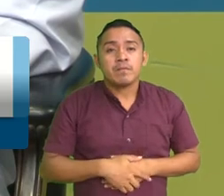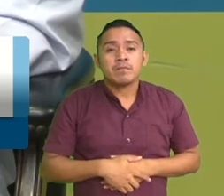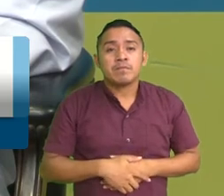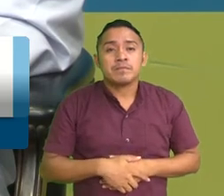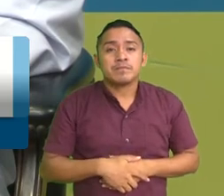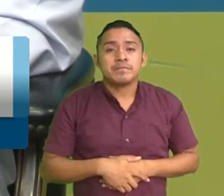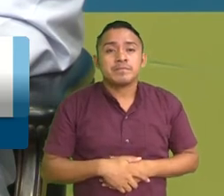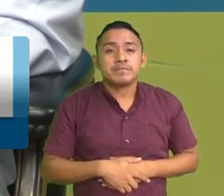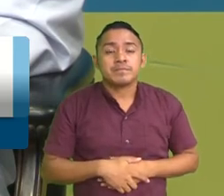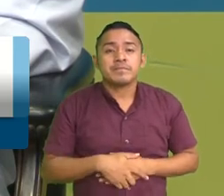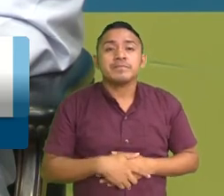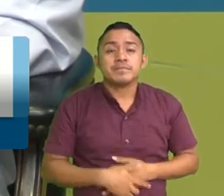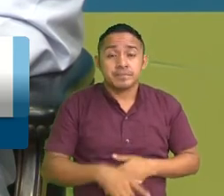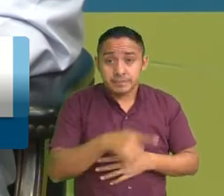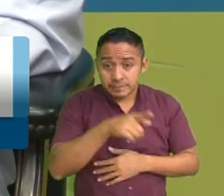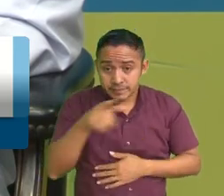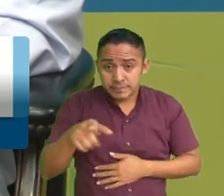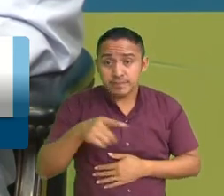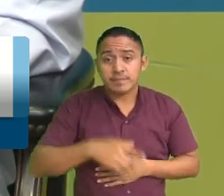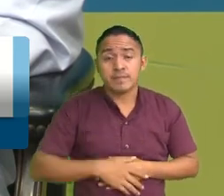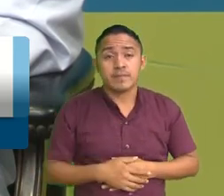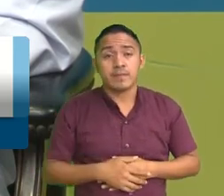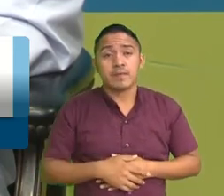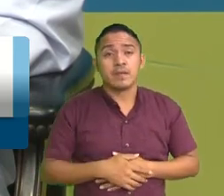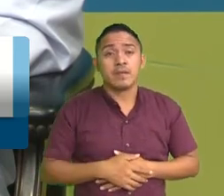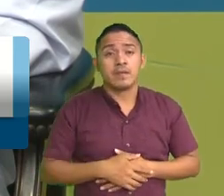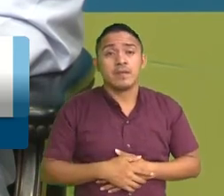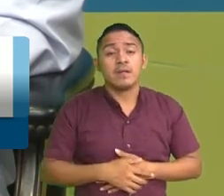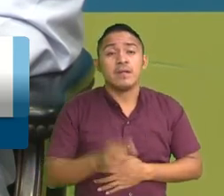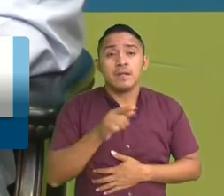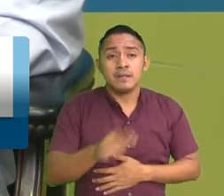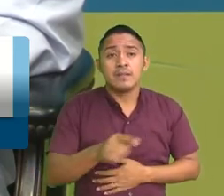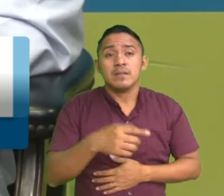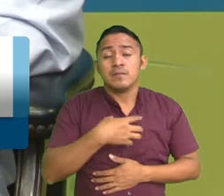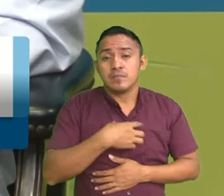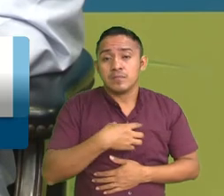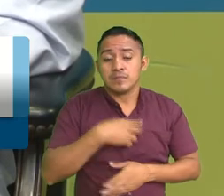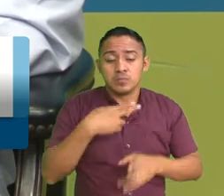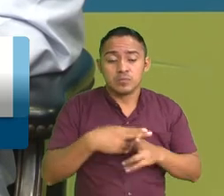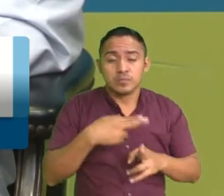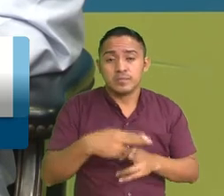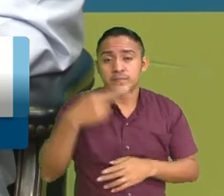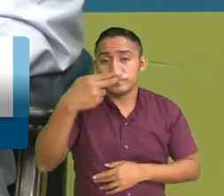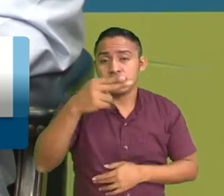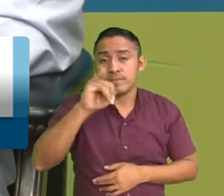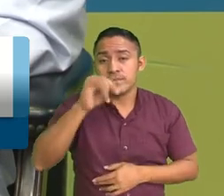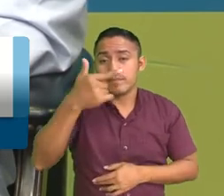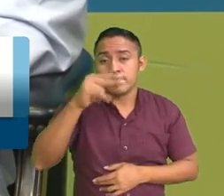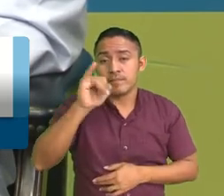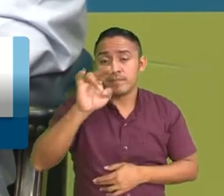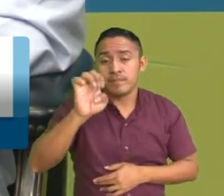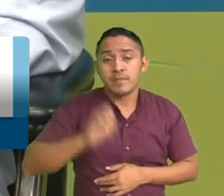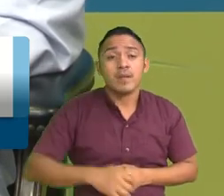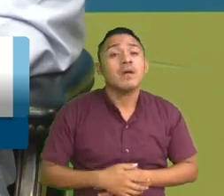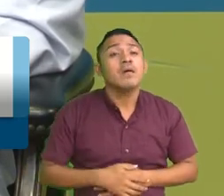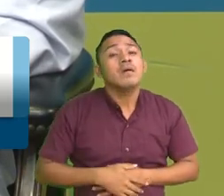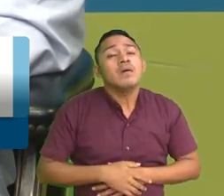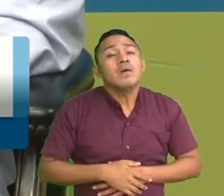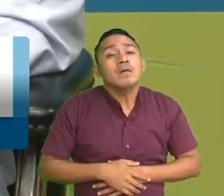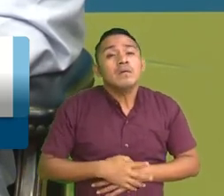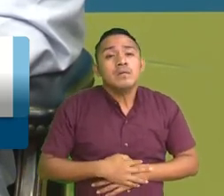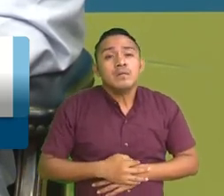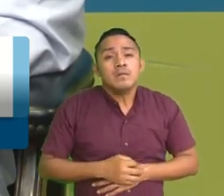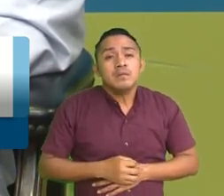esa parte de la alimentación es algo que se habla en la higiene del sueño. ¿Ya? Otros cambios de